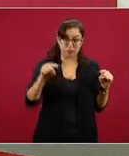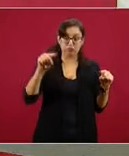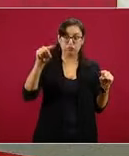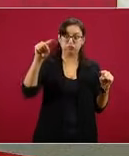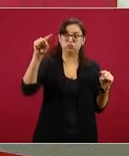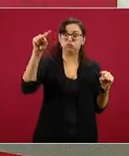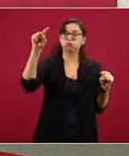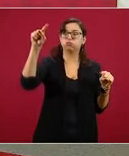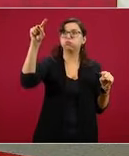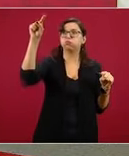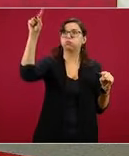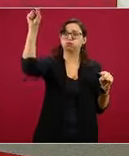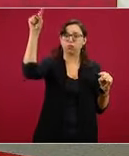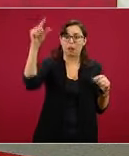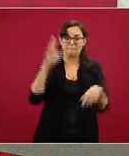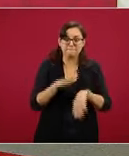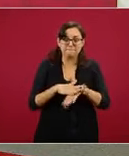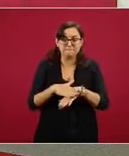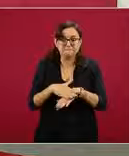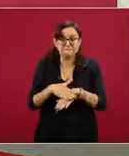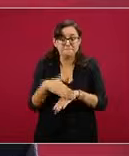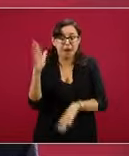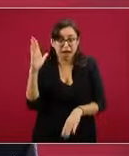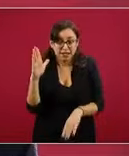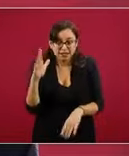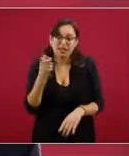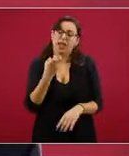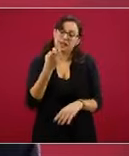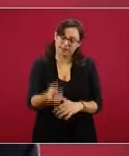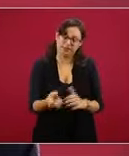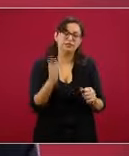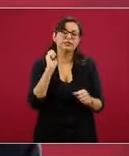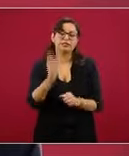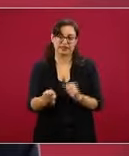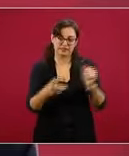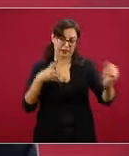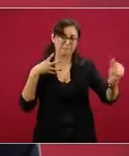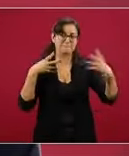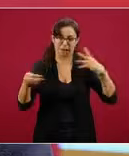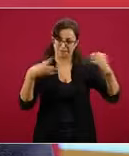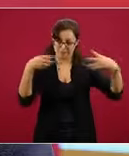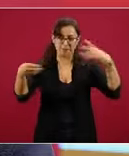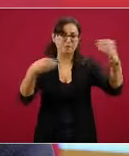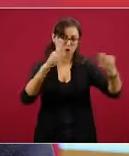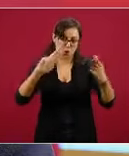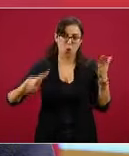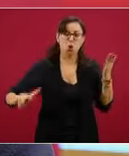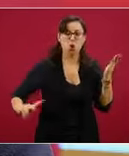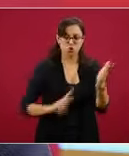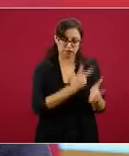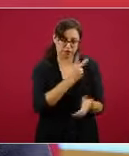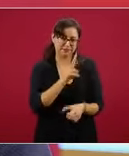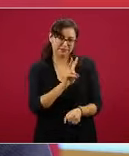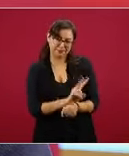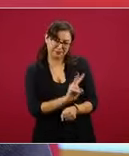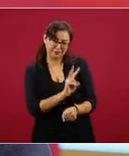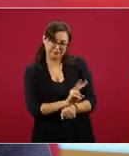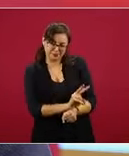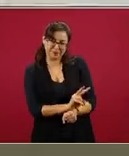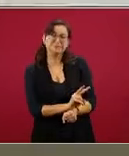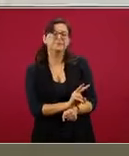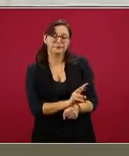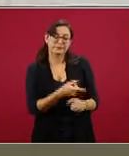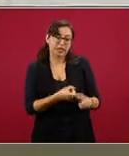semanas previas. Es decir, tienen una tendencia ascendente, y esa tendencia ascendente es mayor que ya la observada en